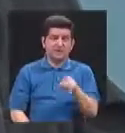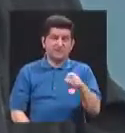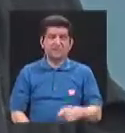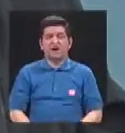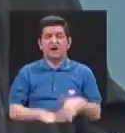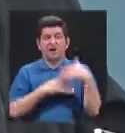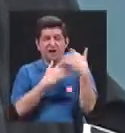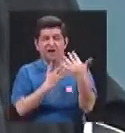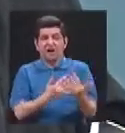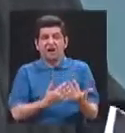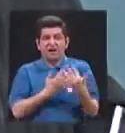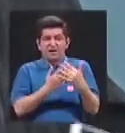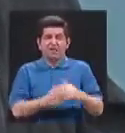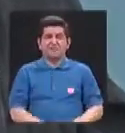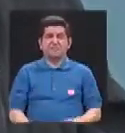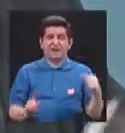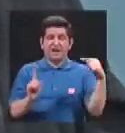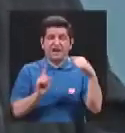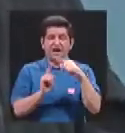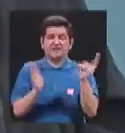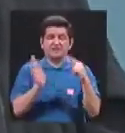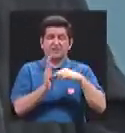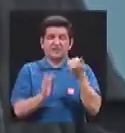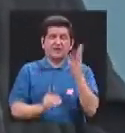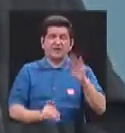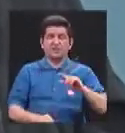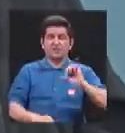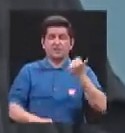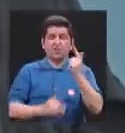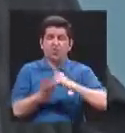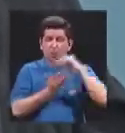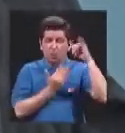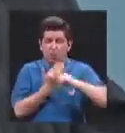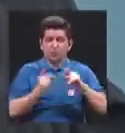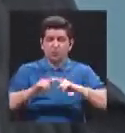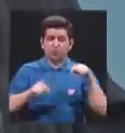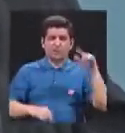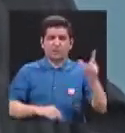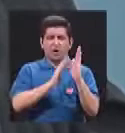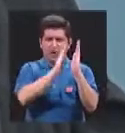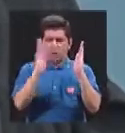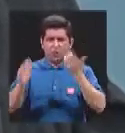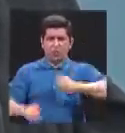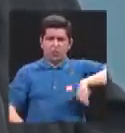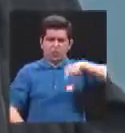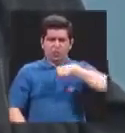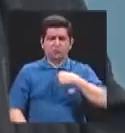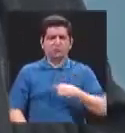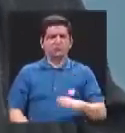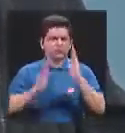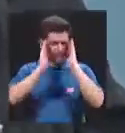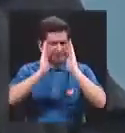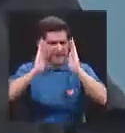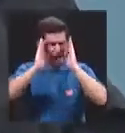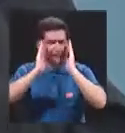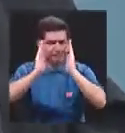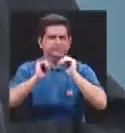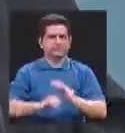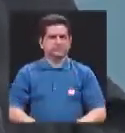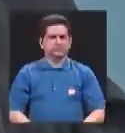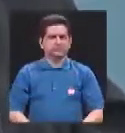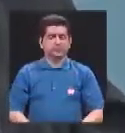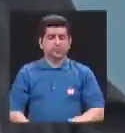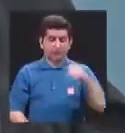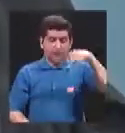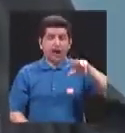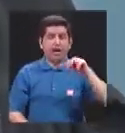puede ser que tarden algunos otros hasta el 2014 o más. Lo importante es que en Lunes de Cinemateca hemos estado al tanto y